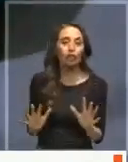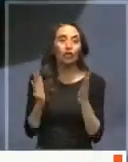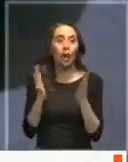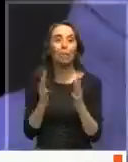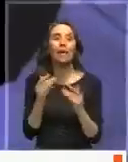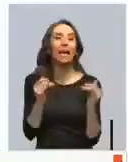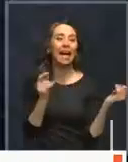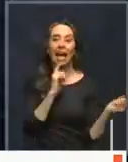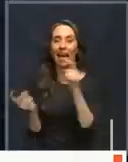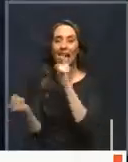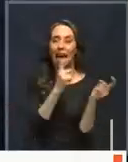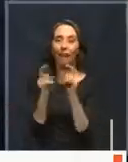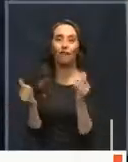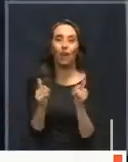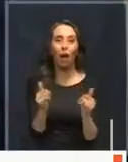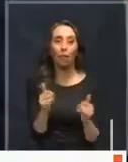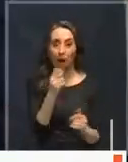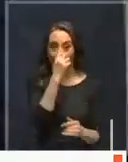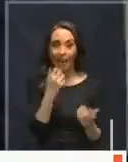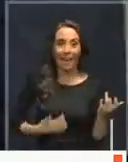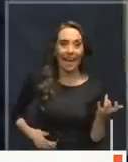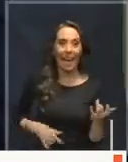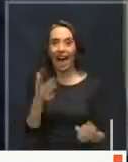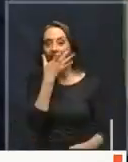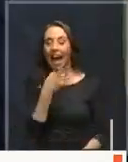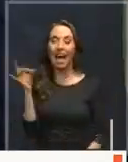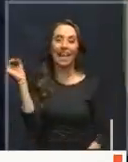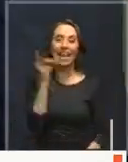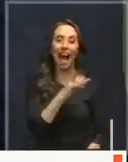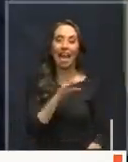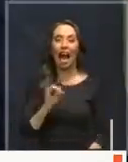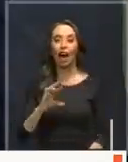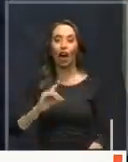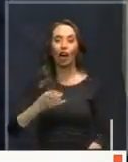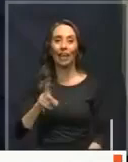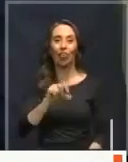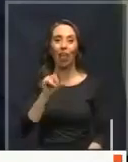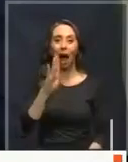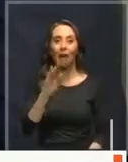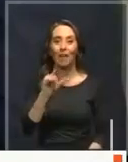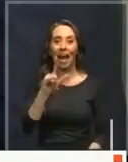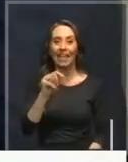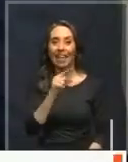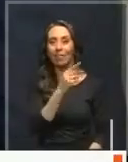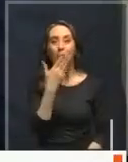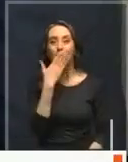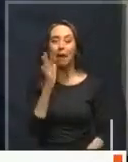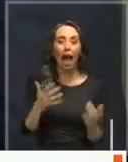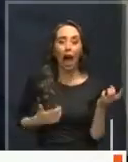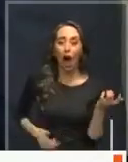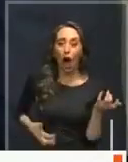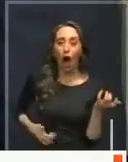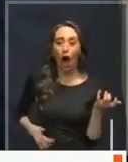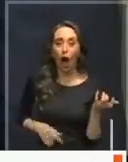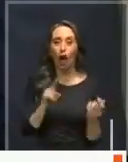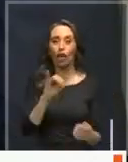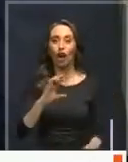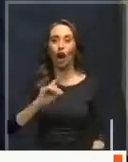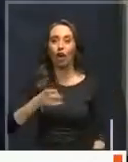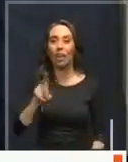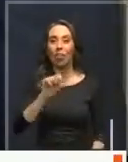bromeando entre ellos. Es un galán, es Jorge Zabaleta, es el mejor, es